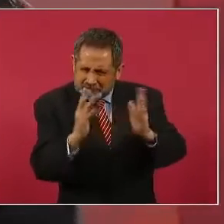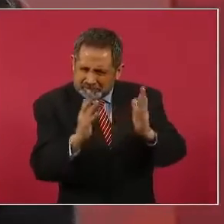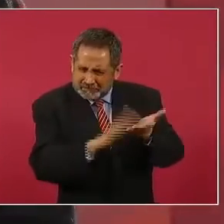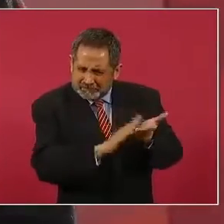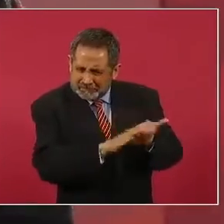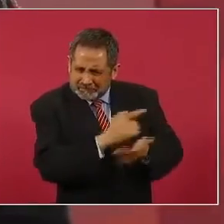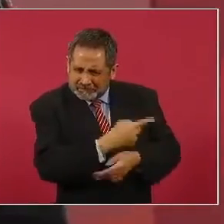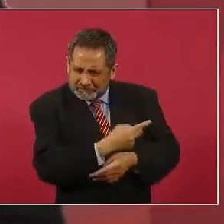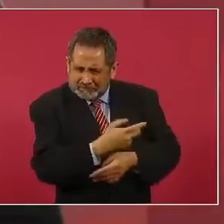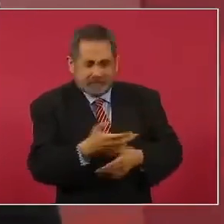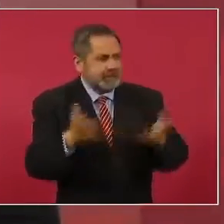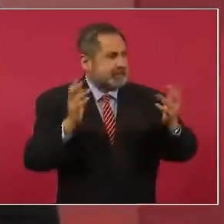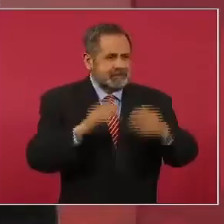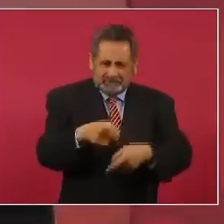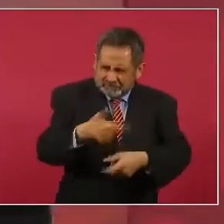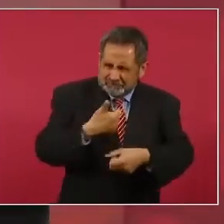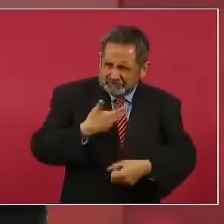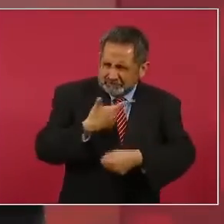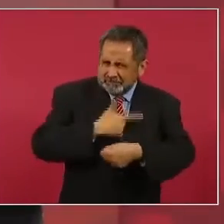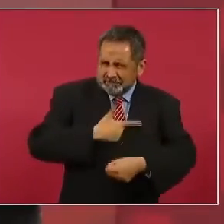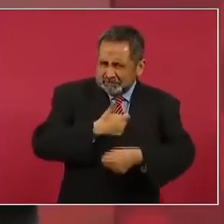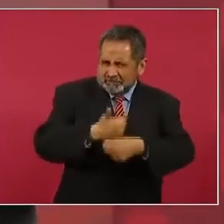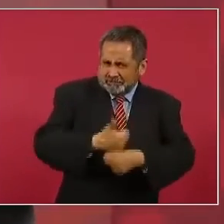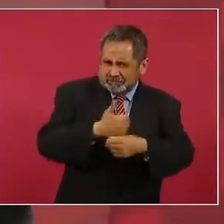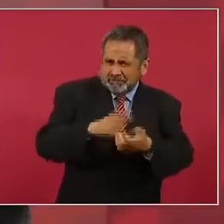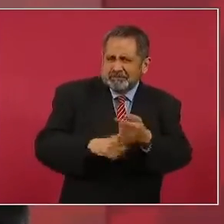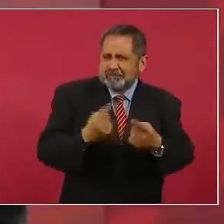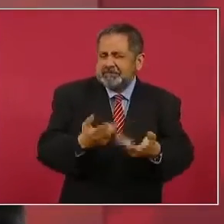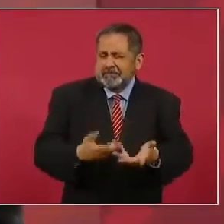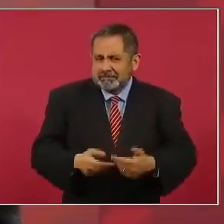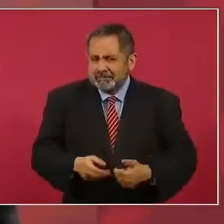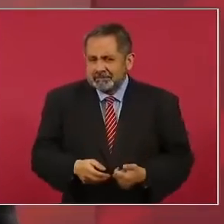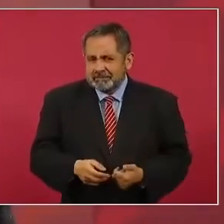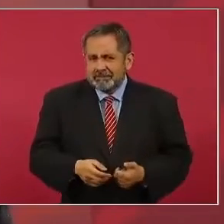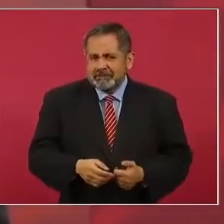Es una especie de masoquismo.